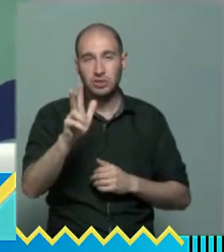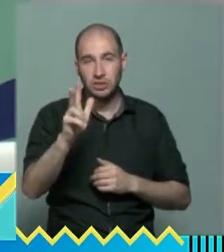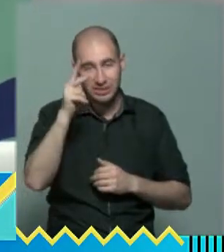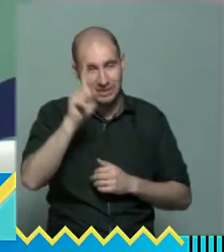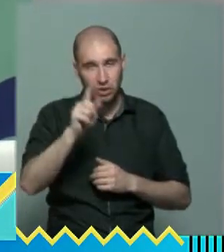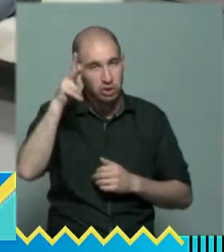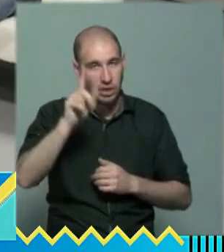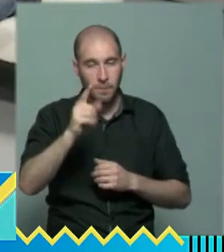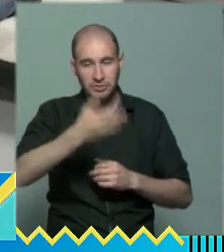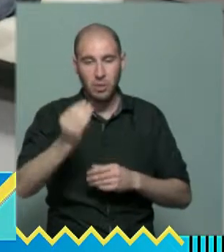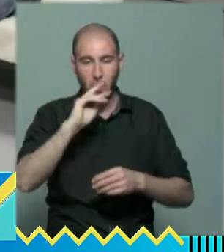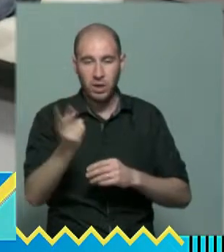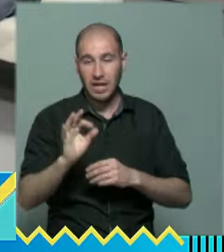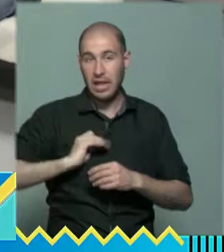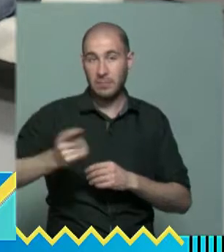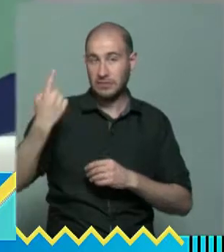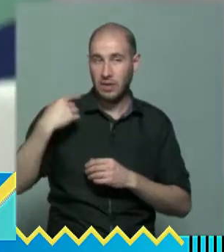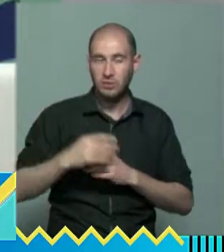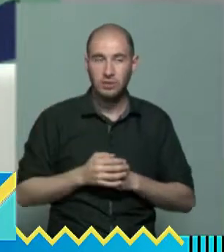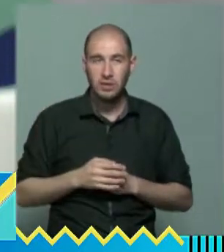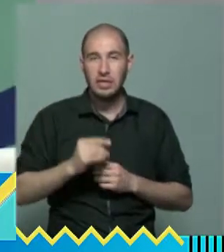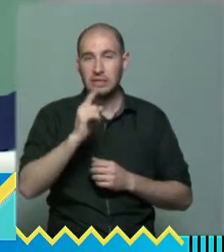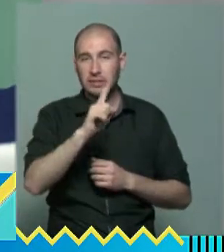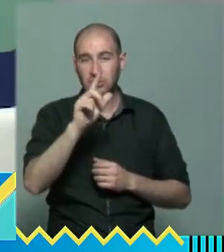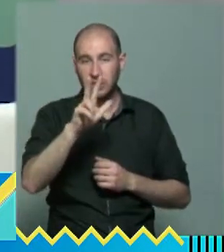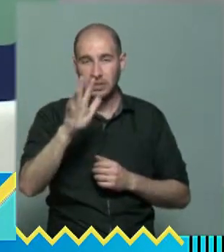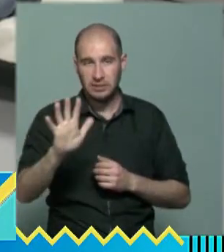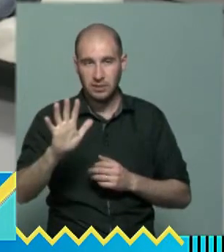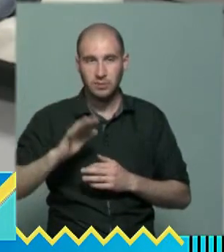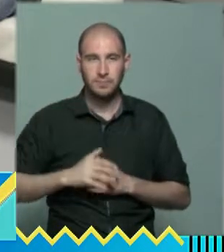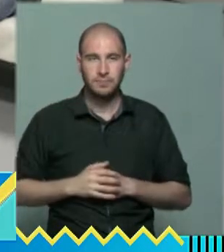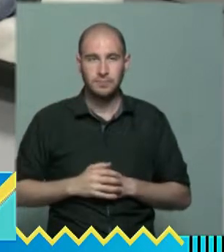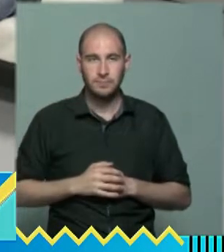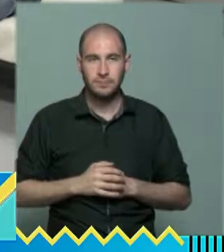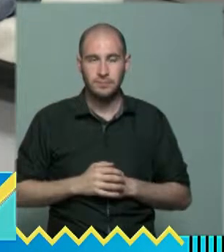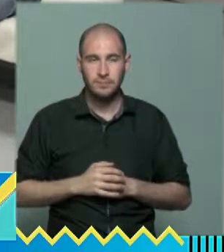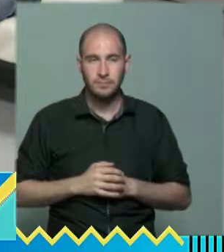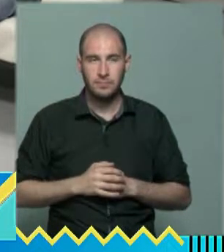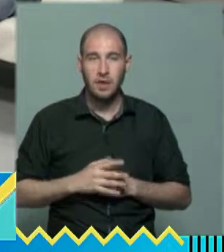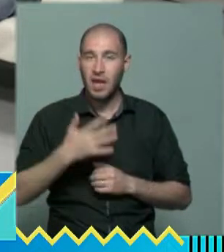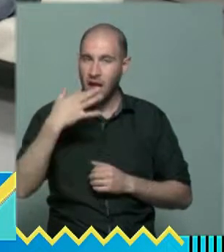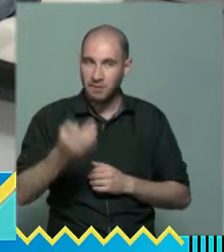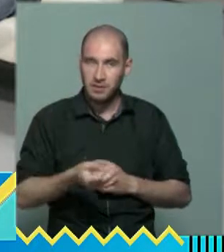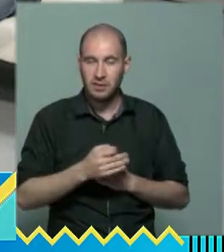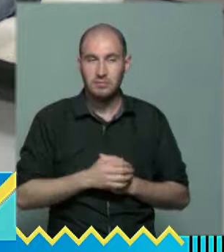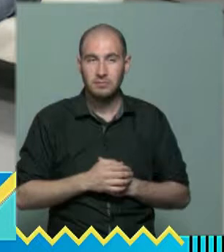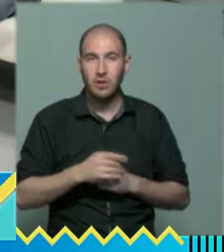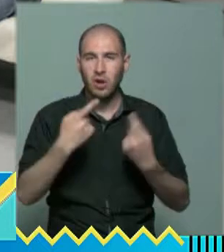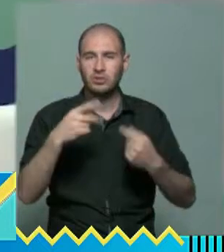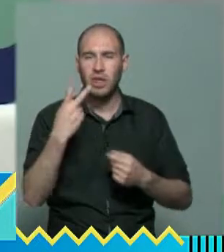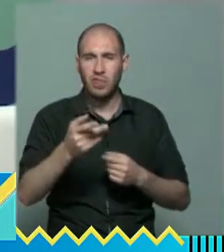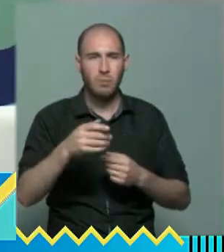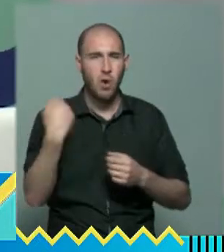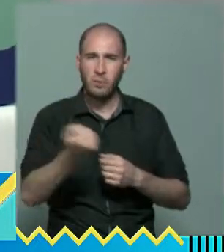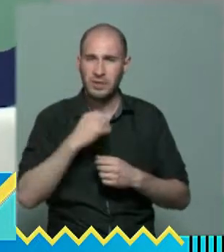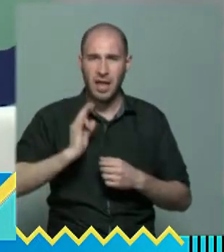víctimas fatales. ¿Y el año pasado? Sí, el año pasado teníamos 135. O sea, si bien es cierto, hemos tenido dos hechos muy